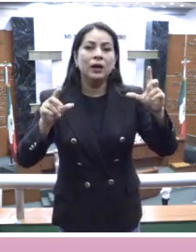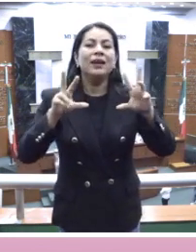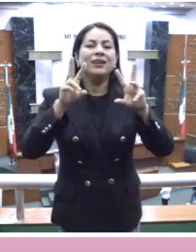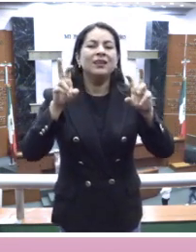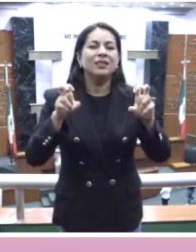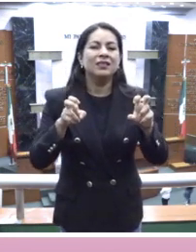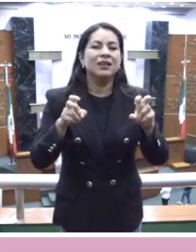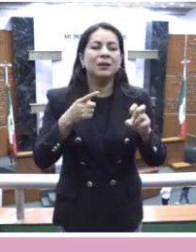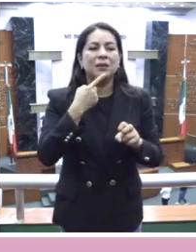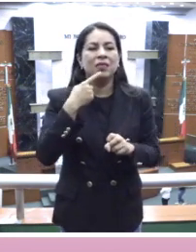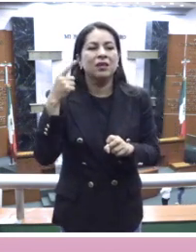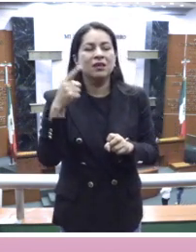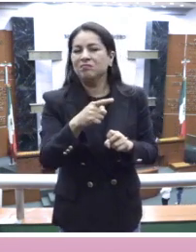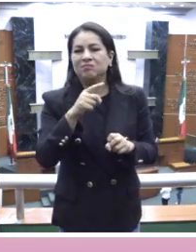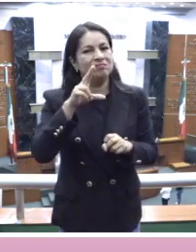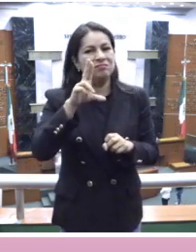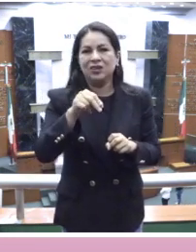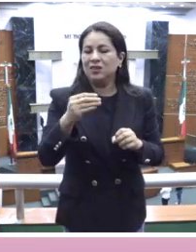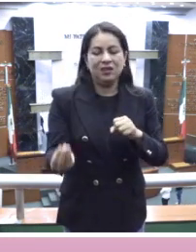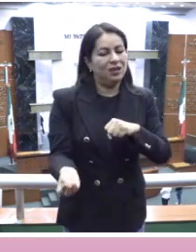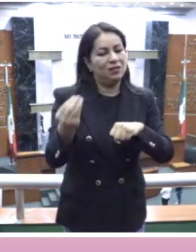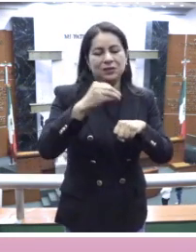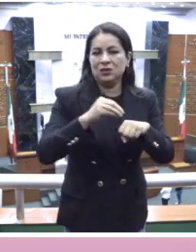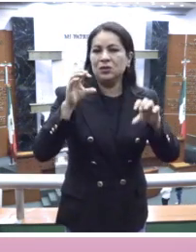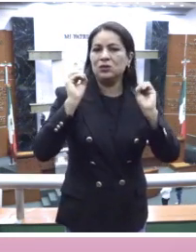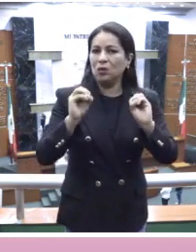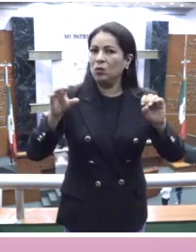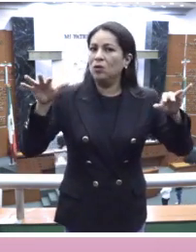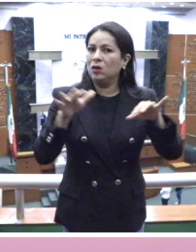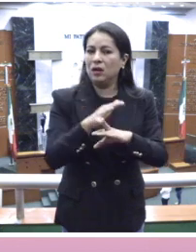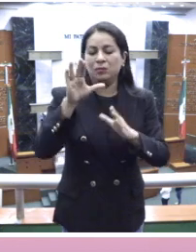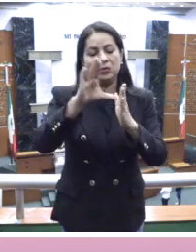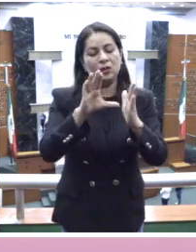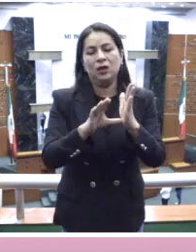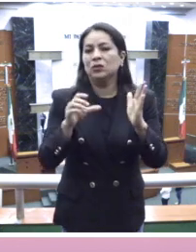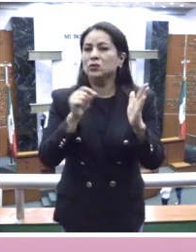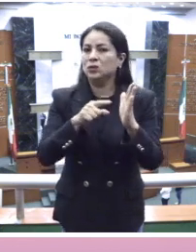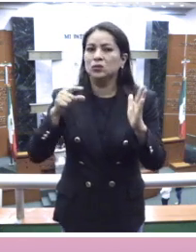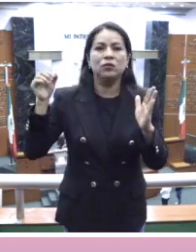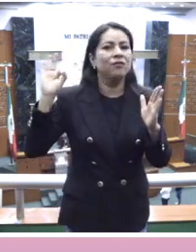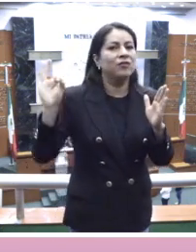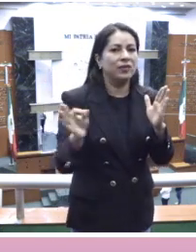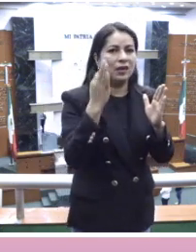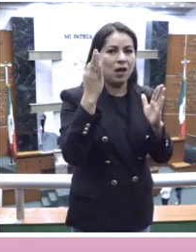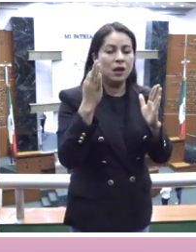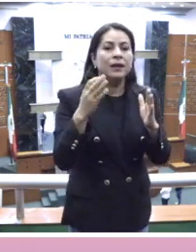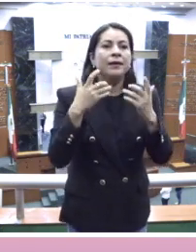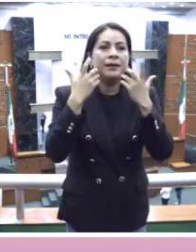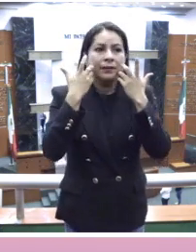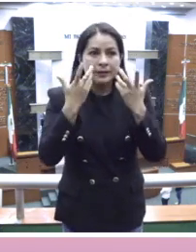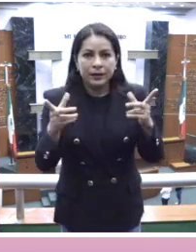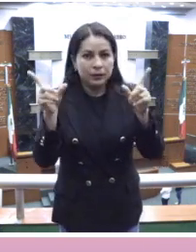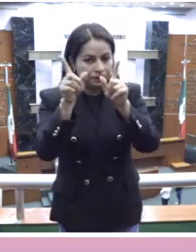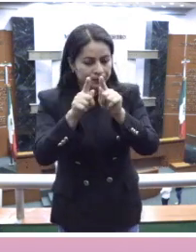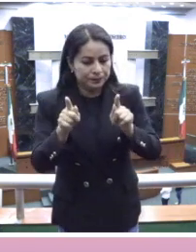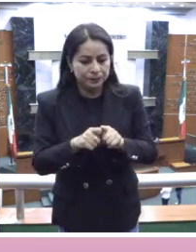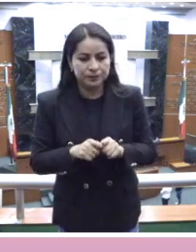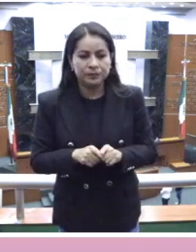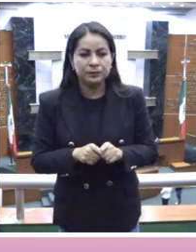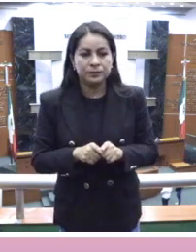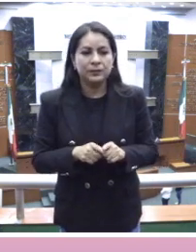en materia de impugnabilidad de las adiciones o reformas a la Constitución Federal. Quiero